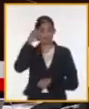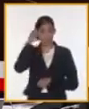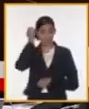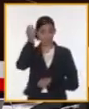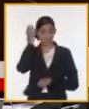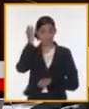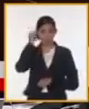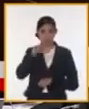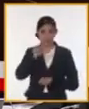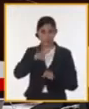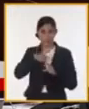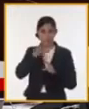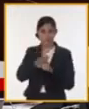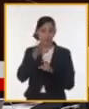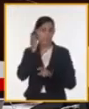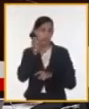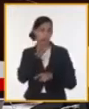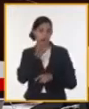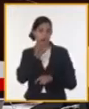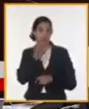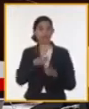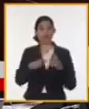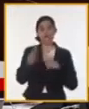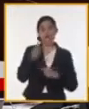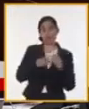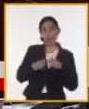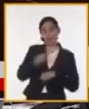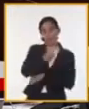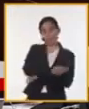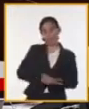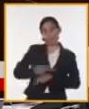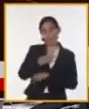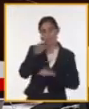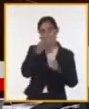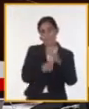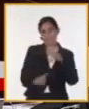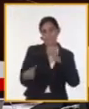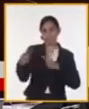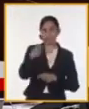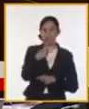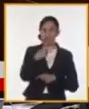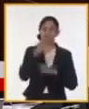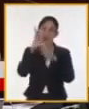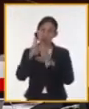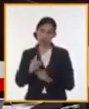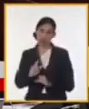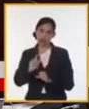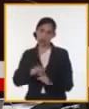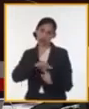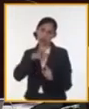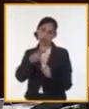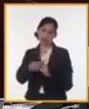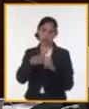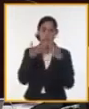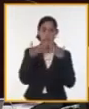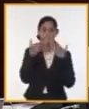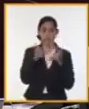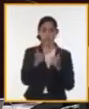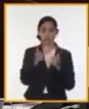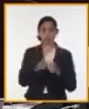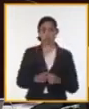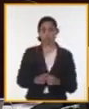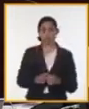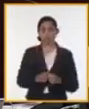Marrero, en algunos de los países altamente priorizados, han dado sus resultados en cuanto, al